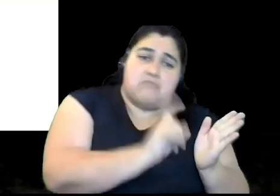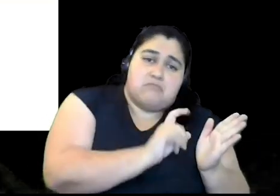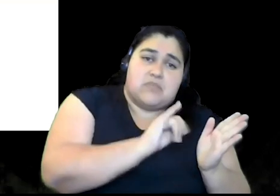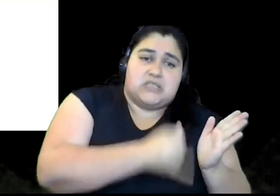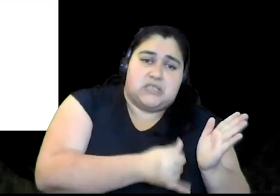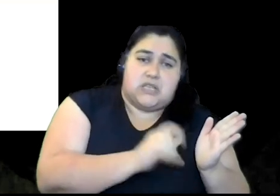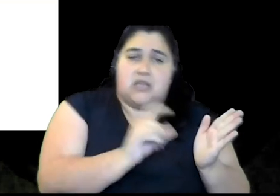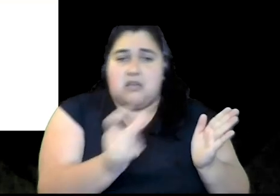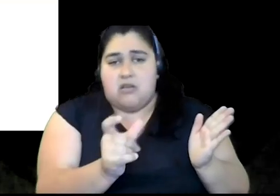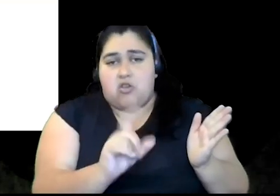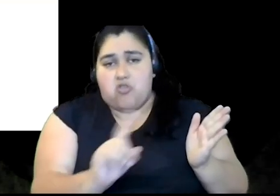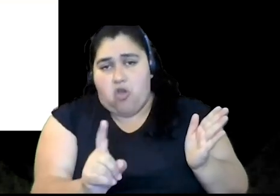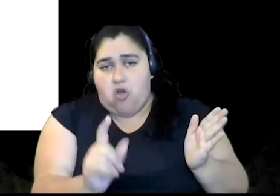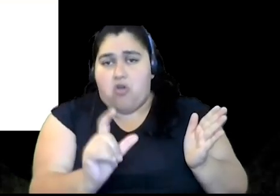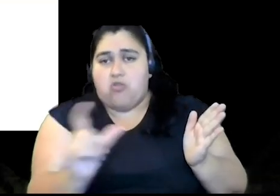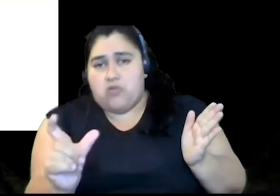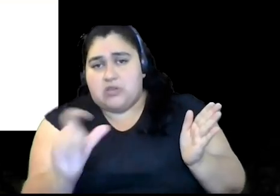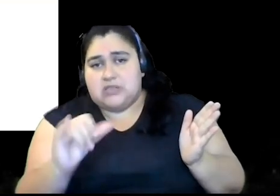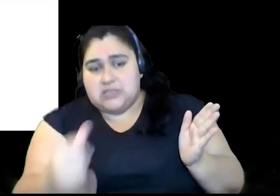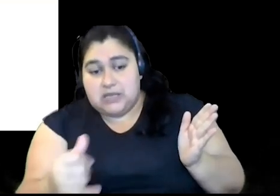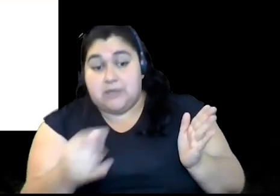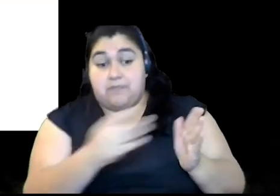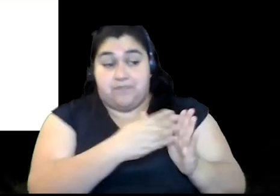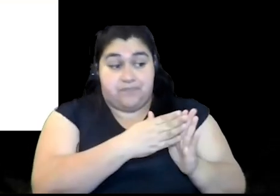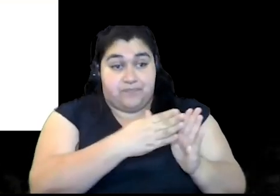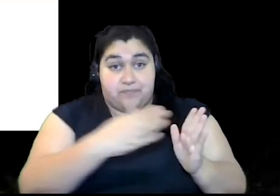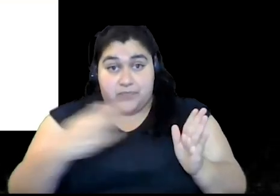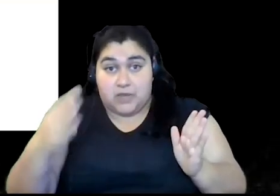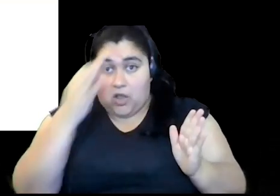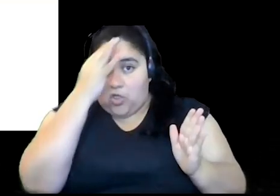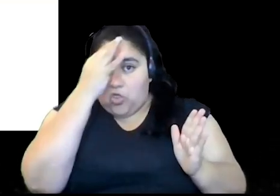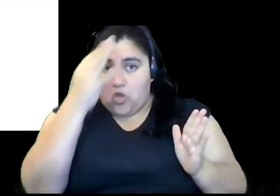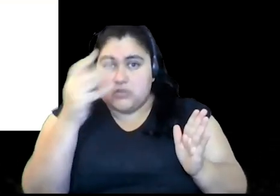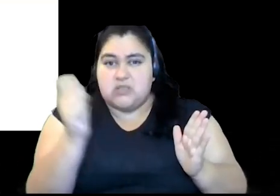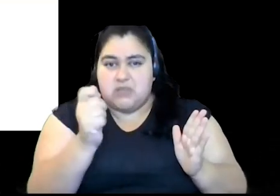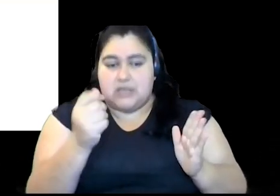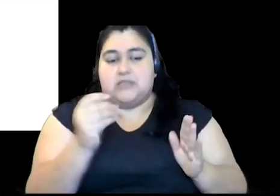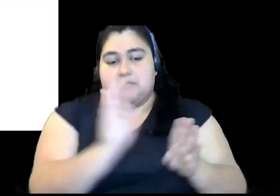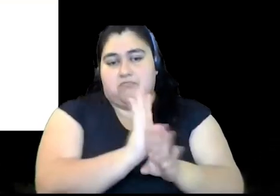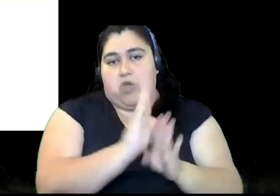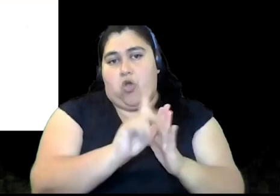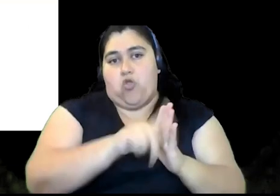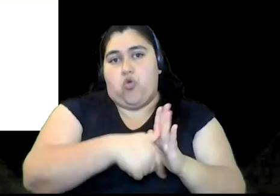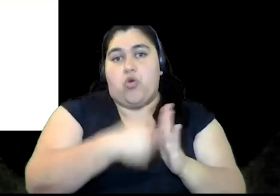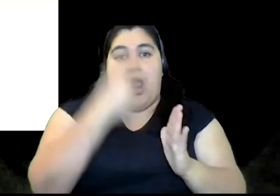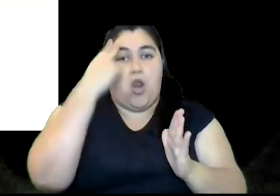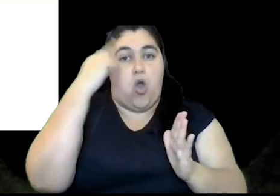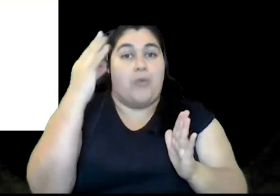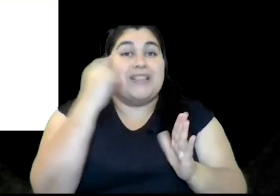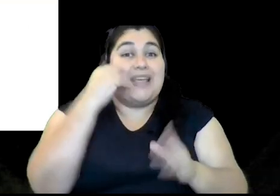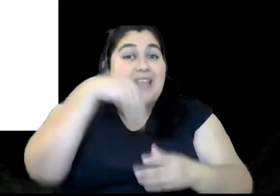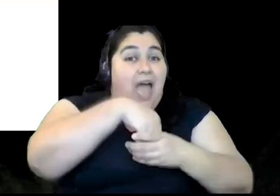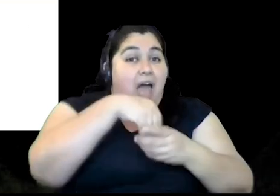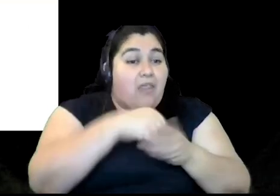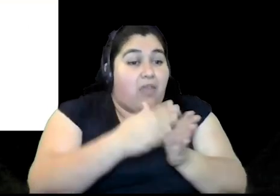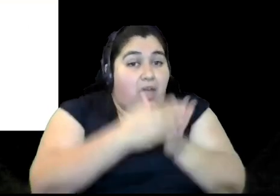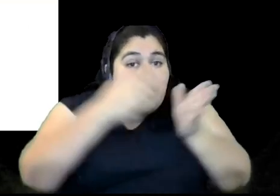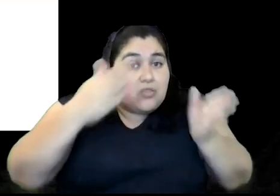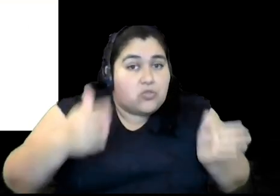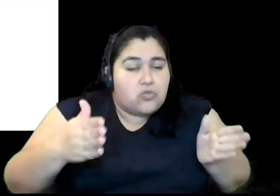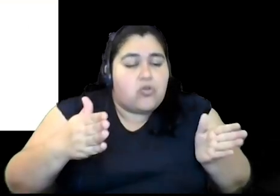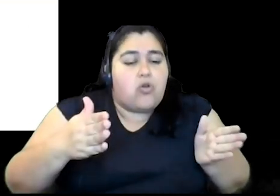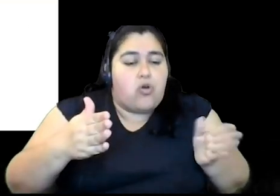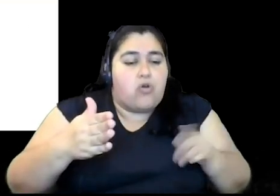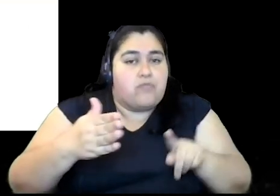las alternancias de esos 12 meses no superen los 90 días. En ese caso, a